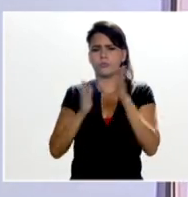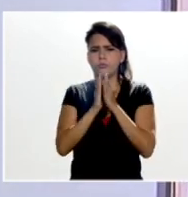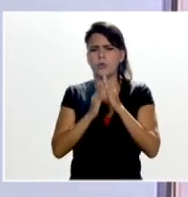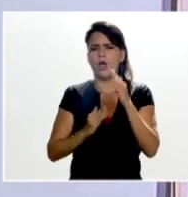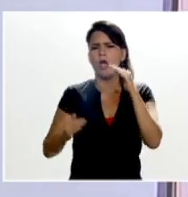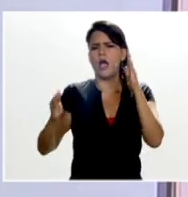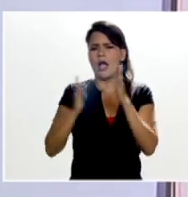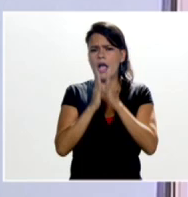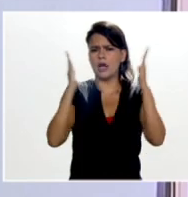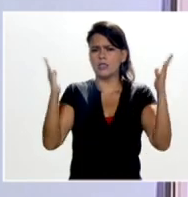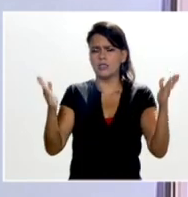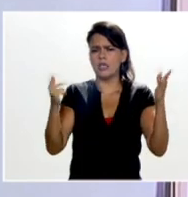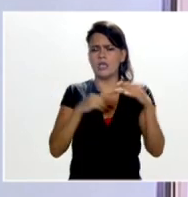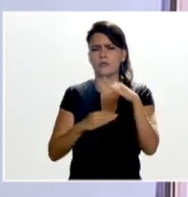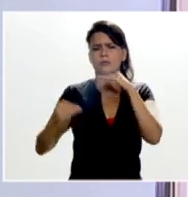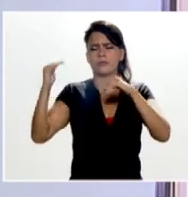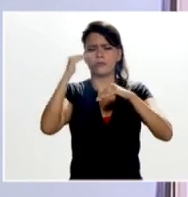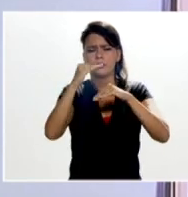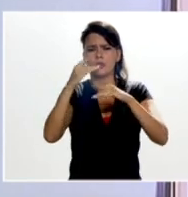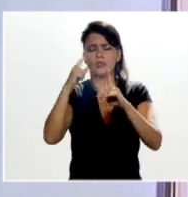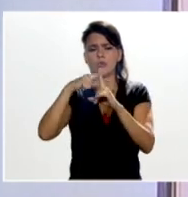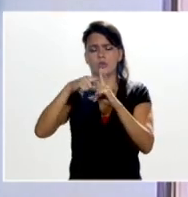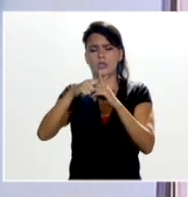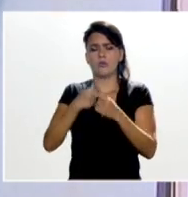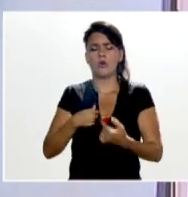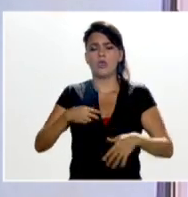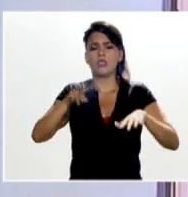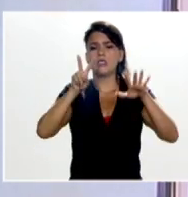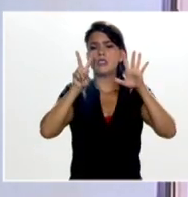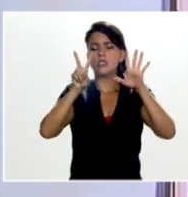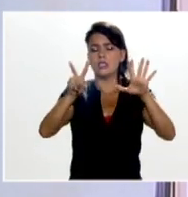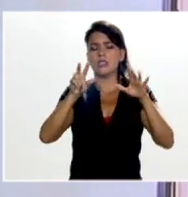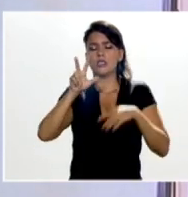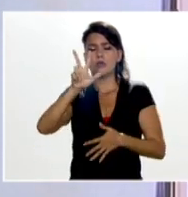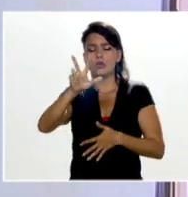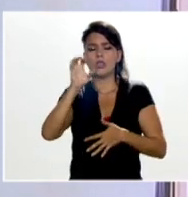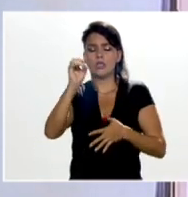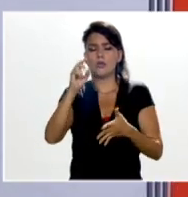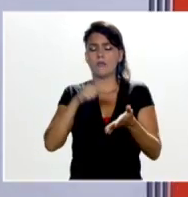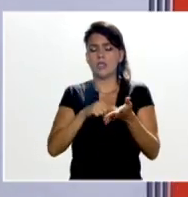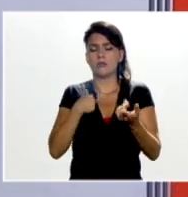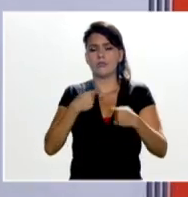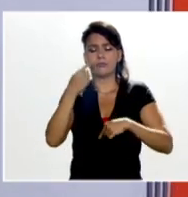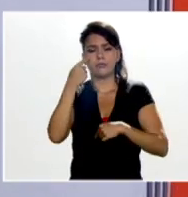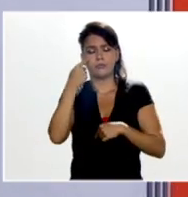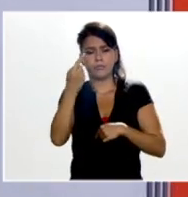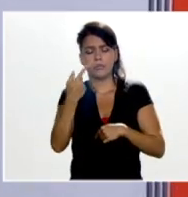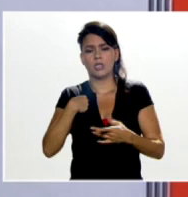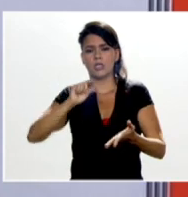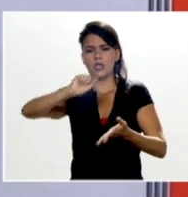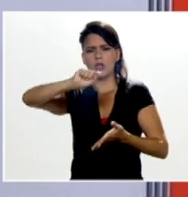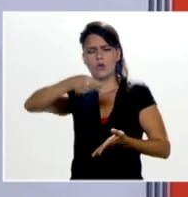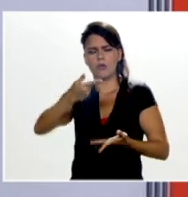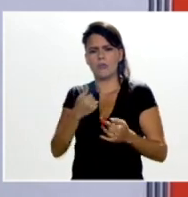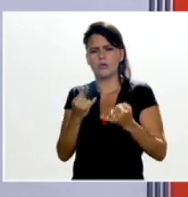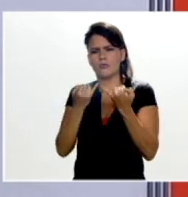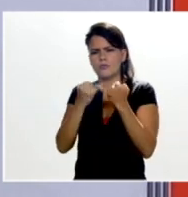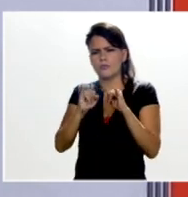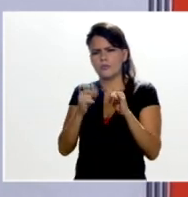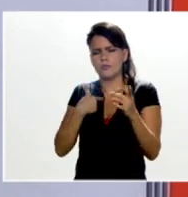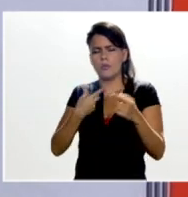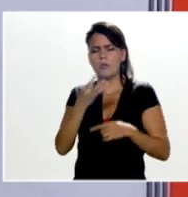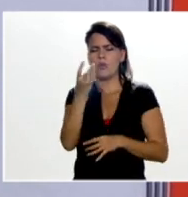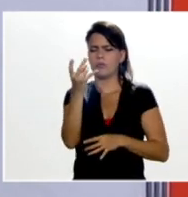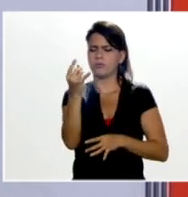ser positivo. El 730.000 se sobreentiende que tiene la coma al final. Entonces vamos a contar la cantidad de espacios desde